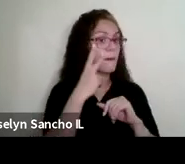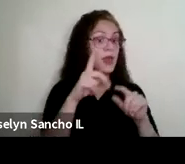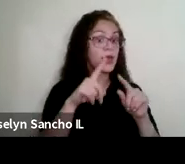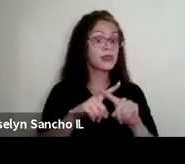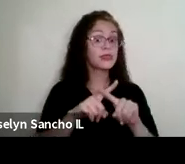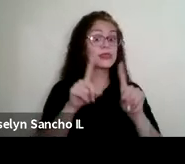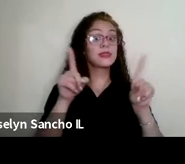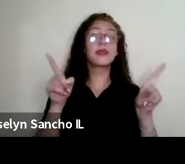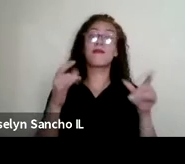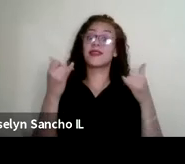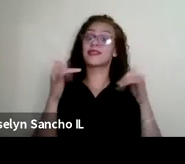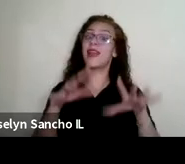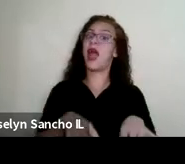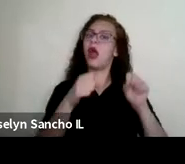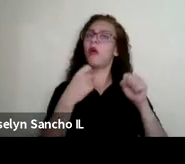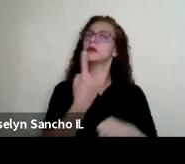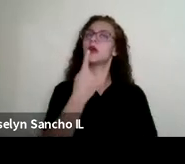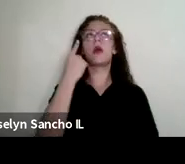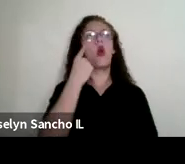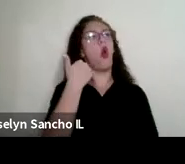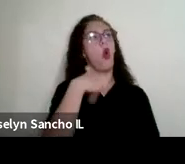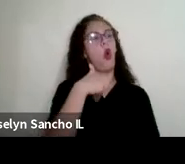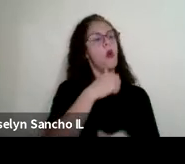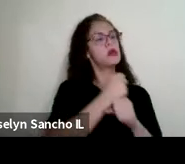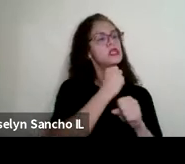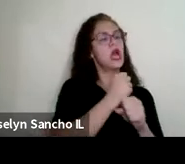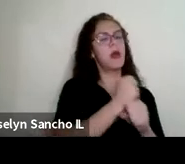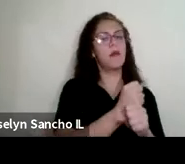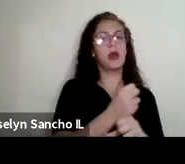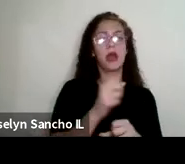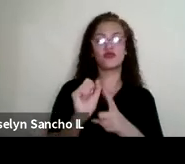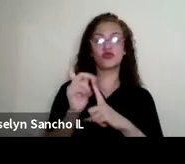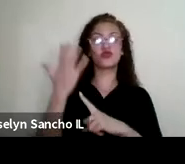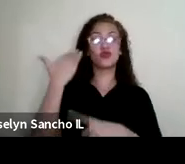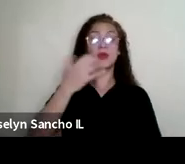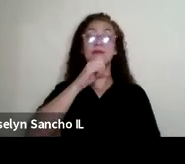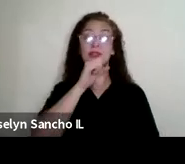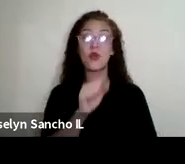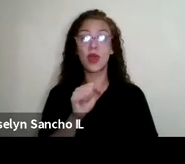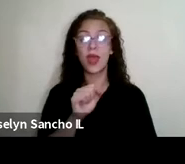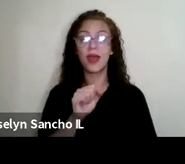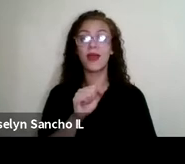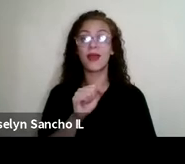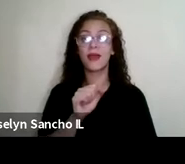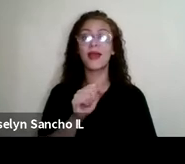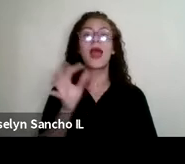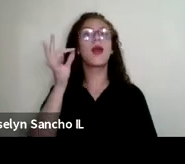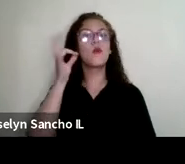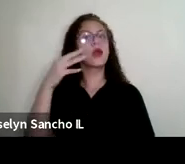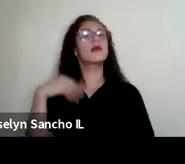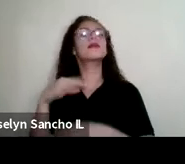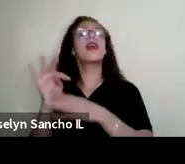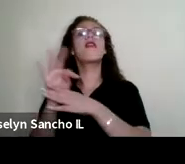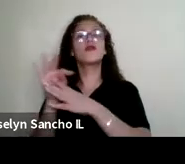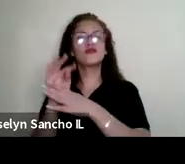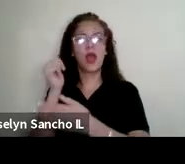había asumido siempre, en las sociedades prehistóricas las mujeres tenían la función de la